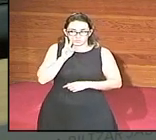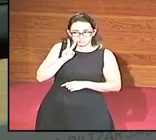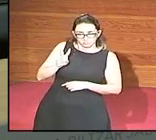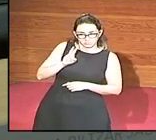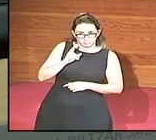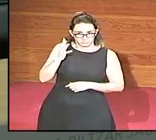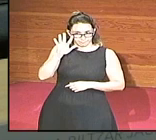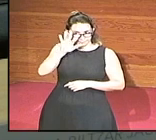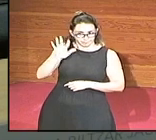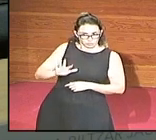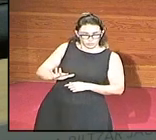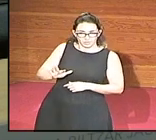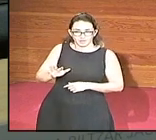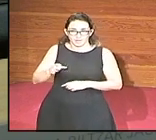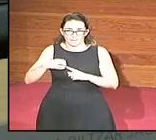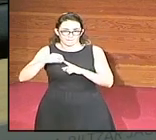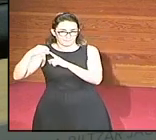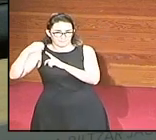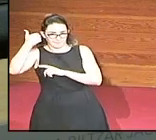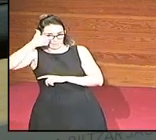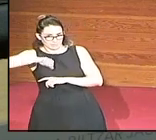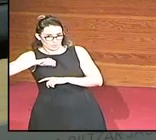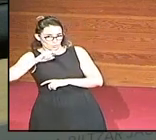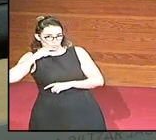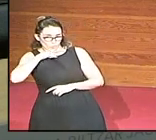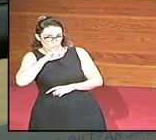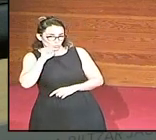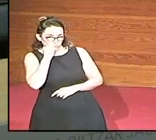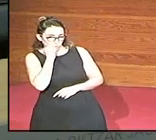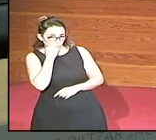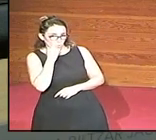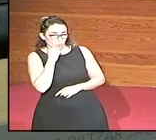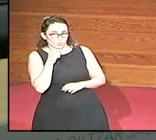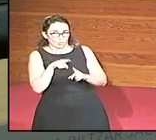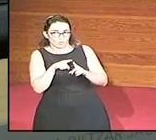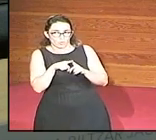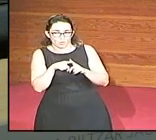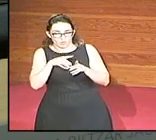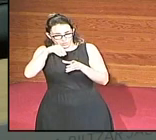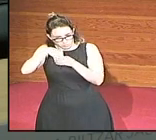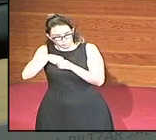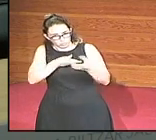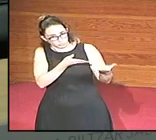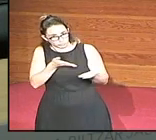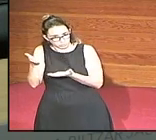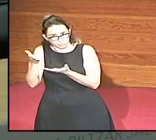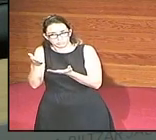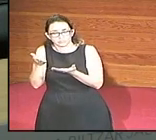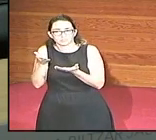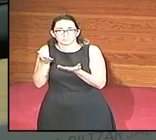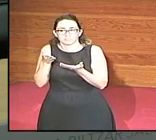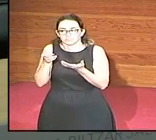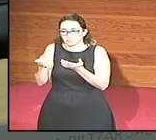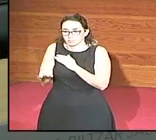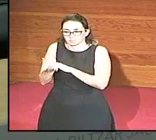quieren depender del Patriarcado de Moscú, les da la sensación de que es tener una quinta columna dentro de Ucrania, y se generó lo que ellos se